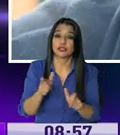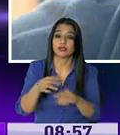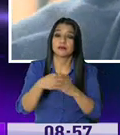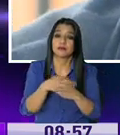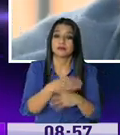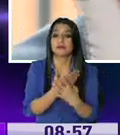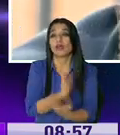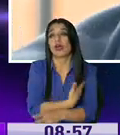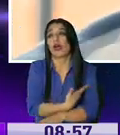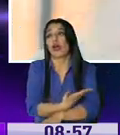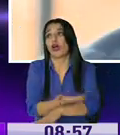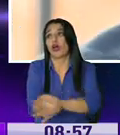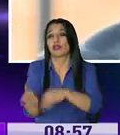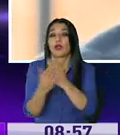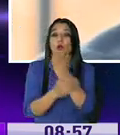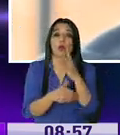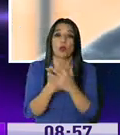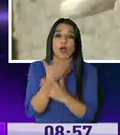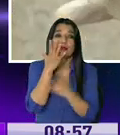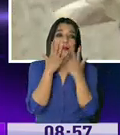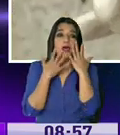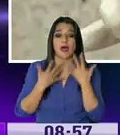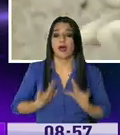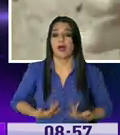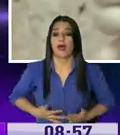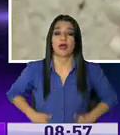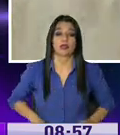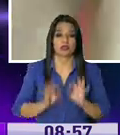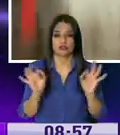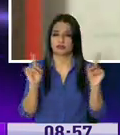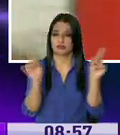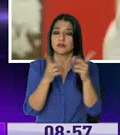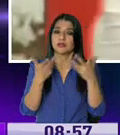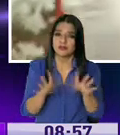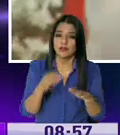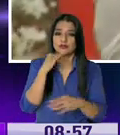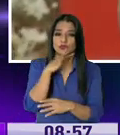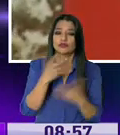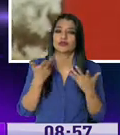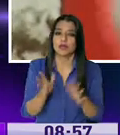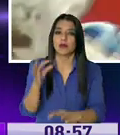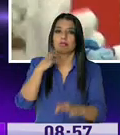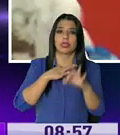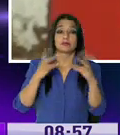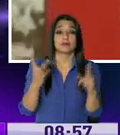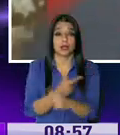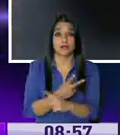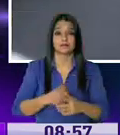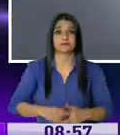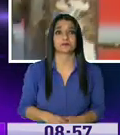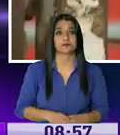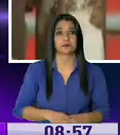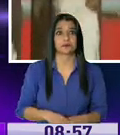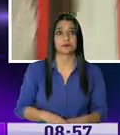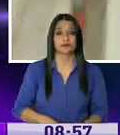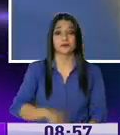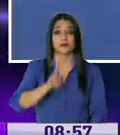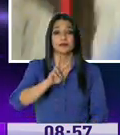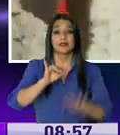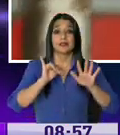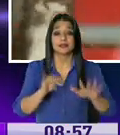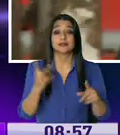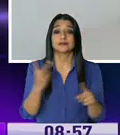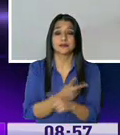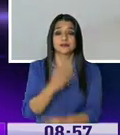pasar todo el día con eso y se manipulan y se tocan, no, porque ya está contagiándose peor. 26 veces nos pasamos haciendo